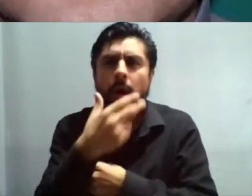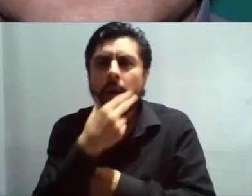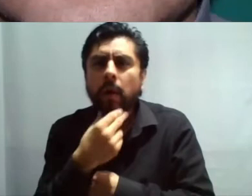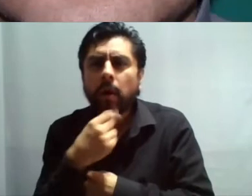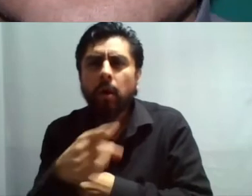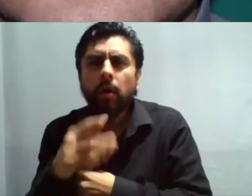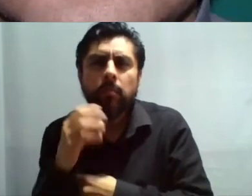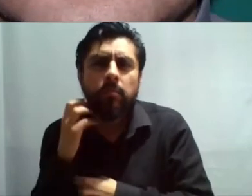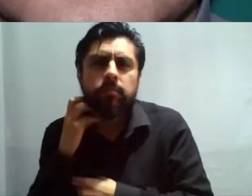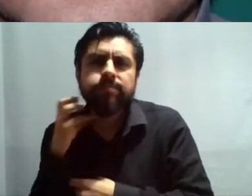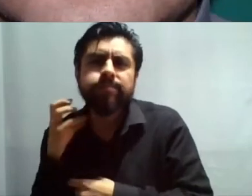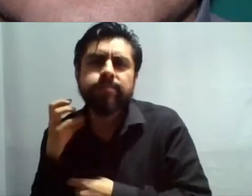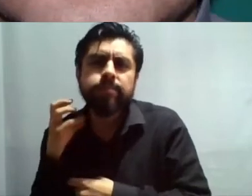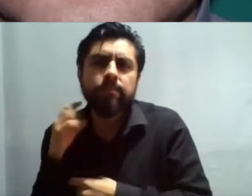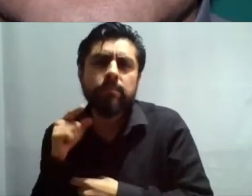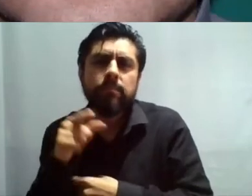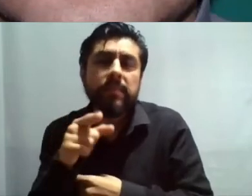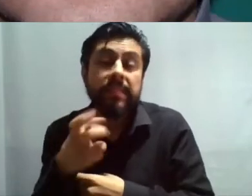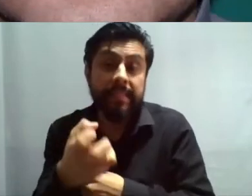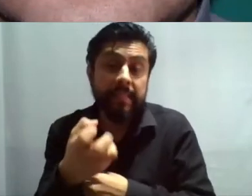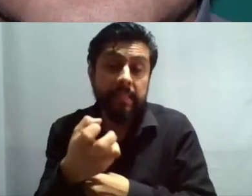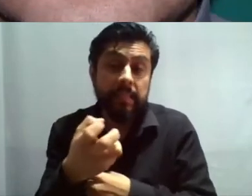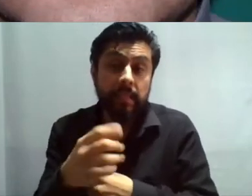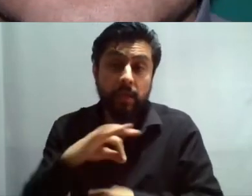extrema derecha de la imagen, son motivos,